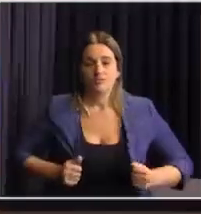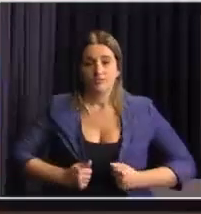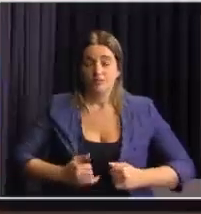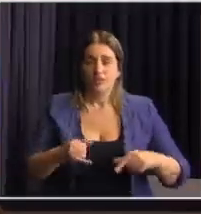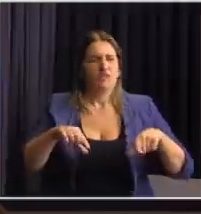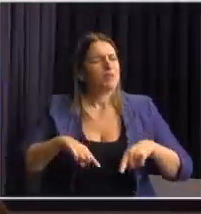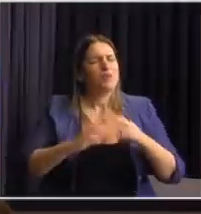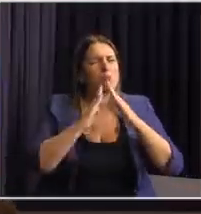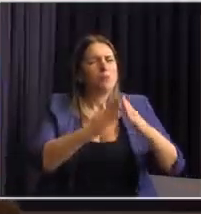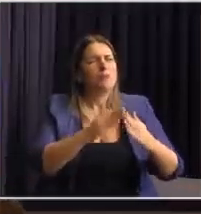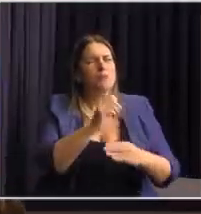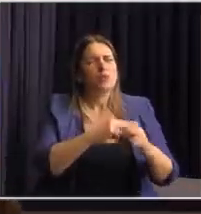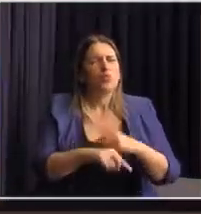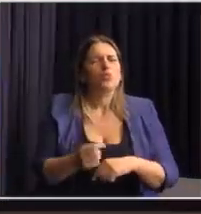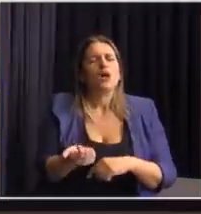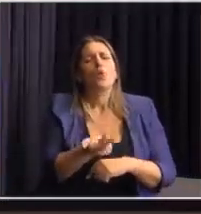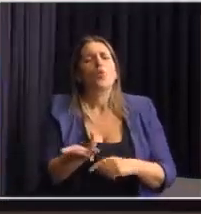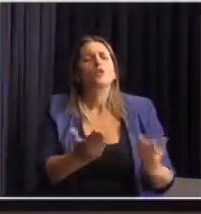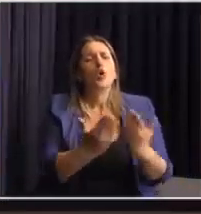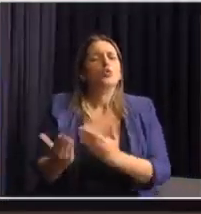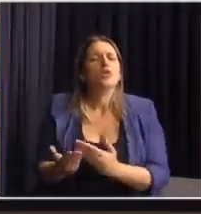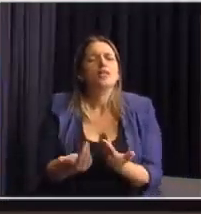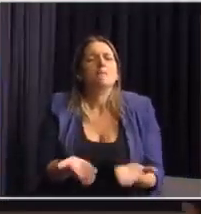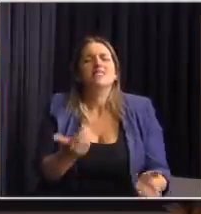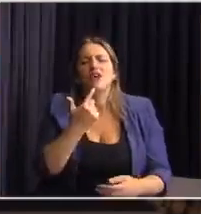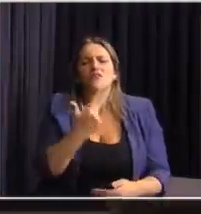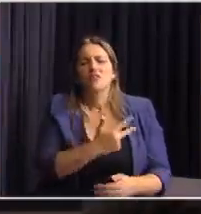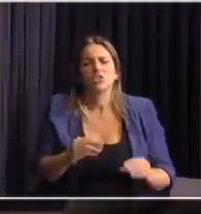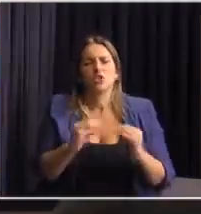ministro, ¿cuántos son los alumnos que empezarían en estas tres fechas en total?